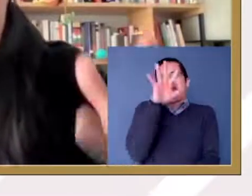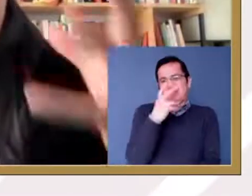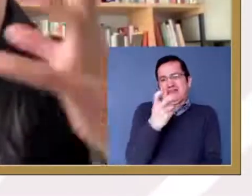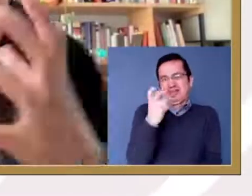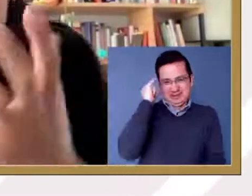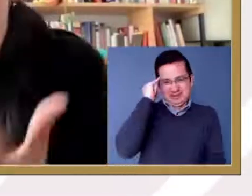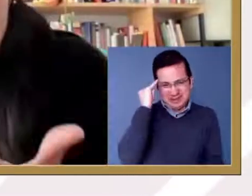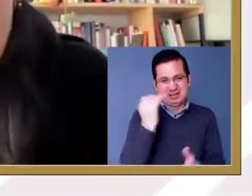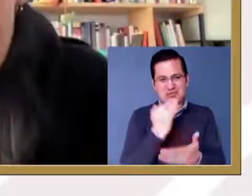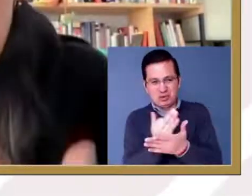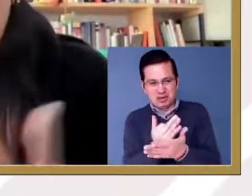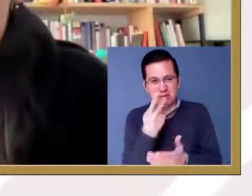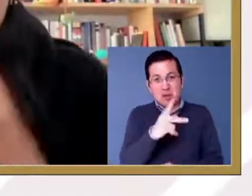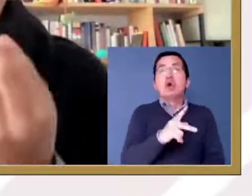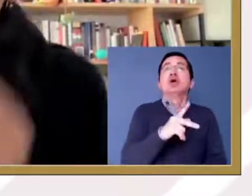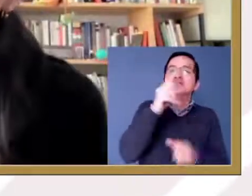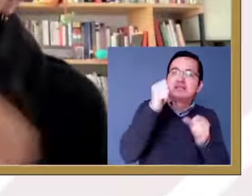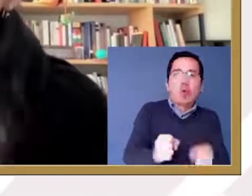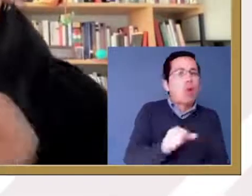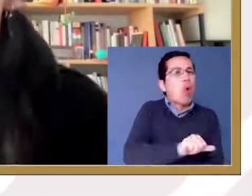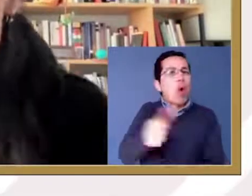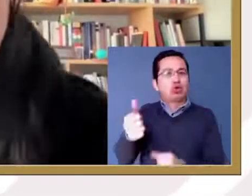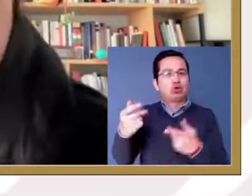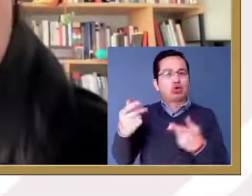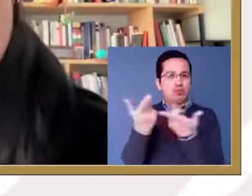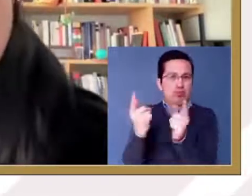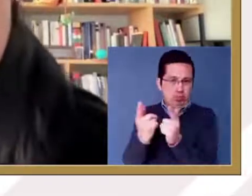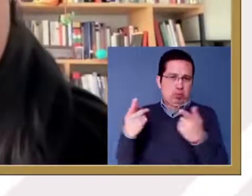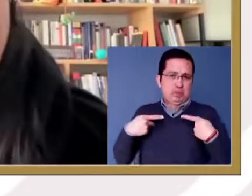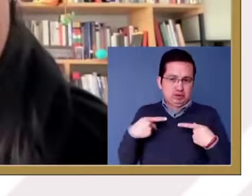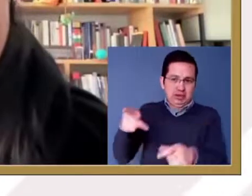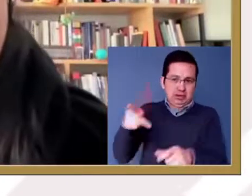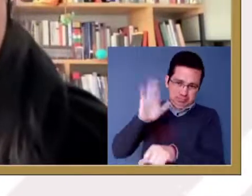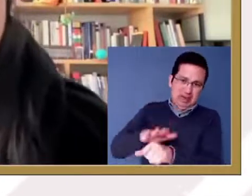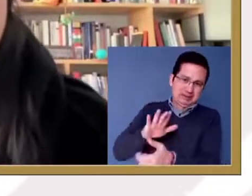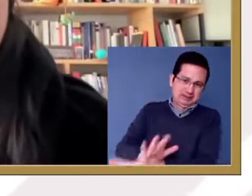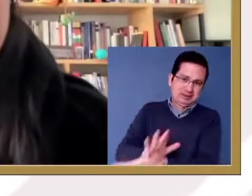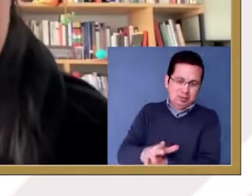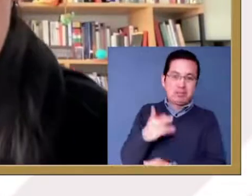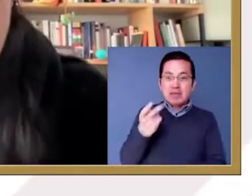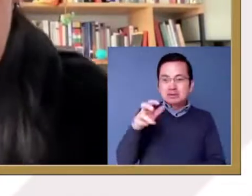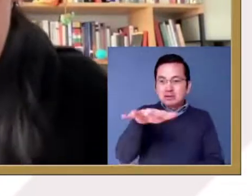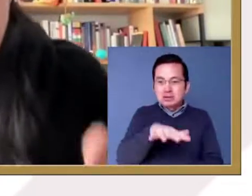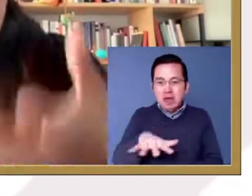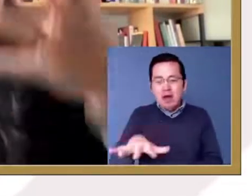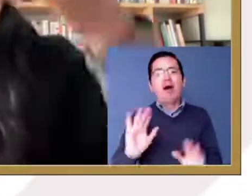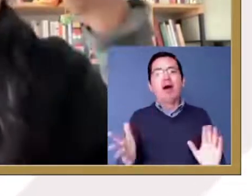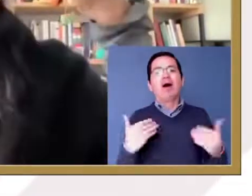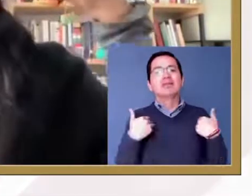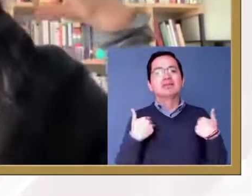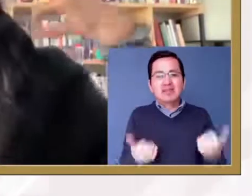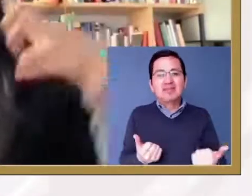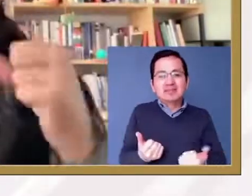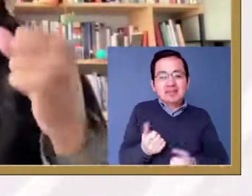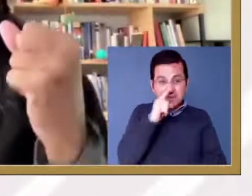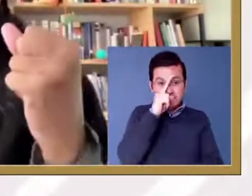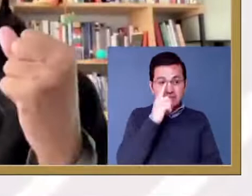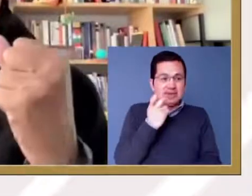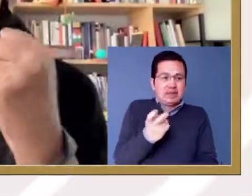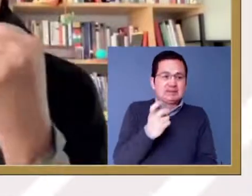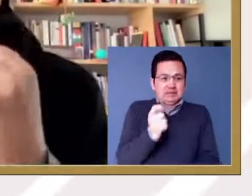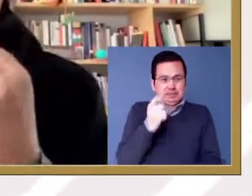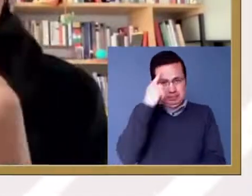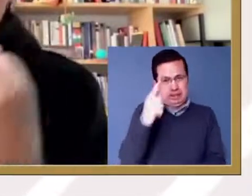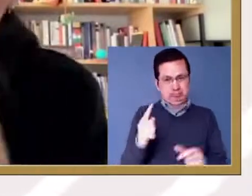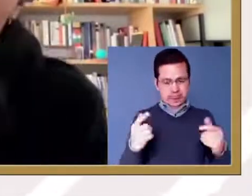digamos, claro, eso es importante para entender cuál es el mecanismo que nos lo produce, ¿sí? Entonces es la forma de darle explicación a los